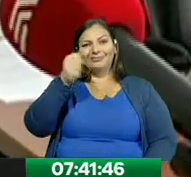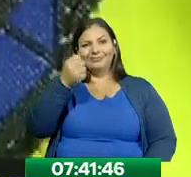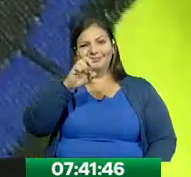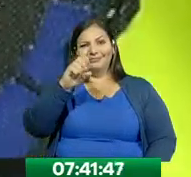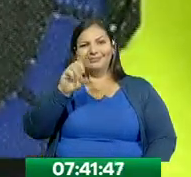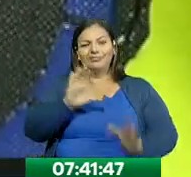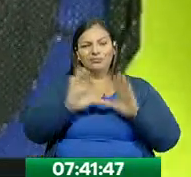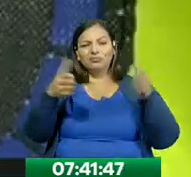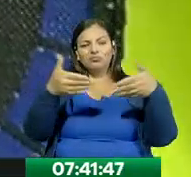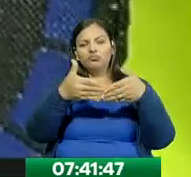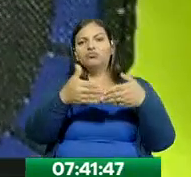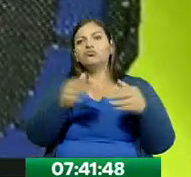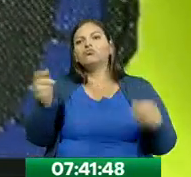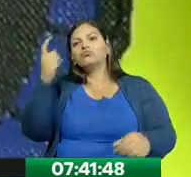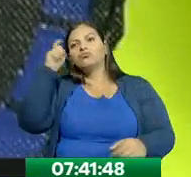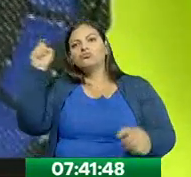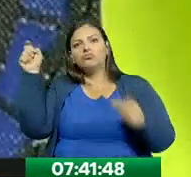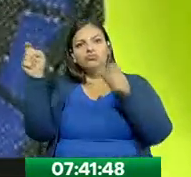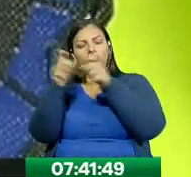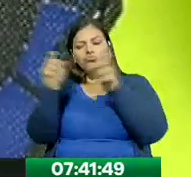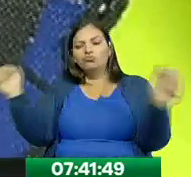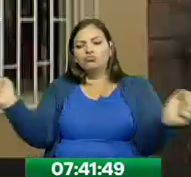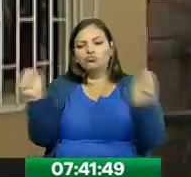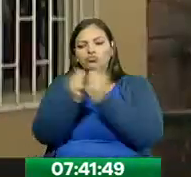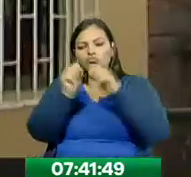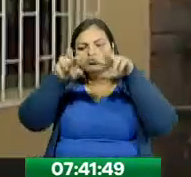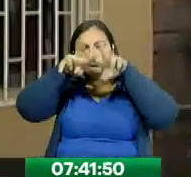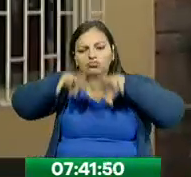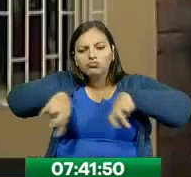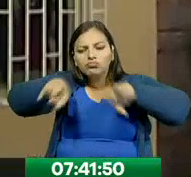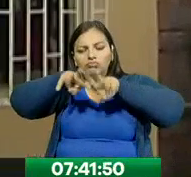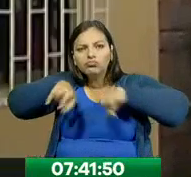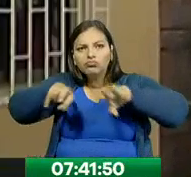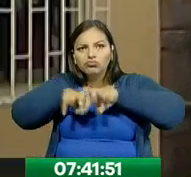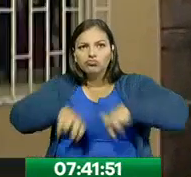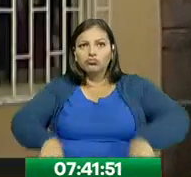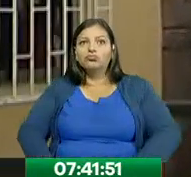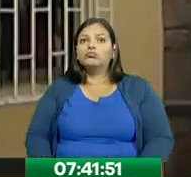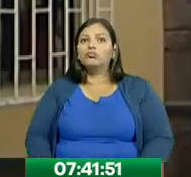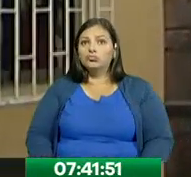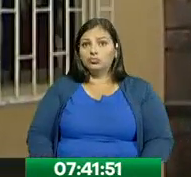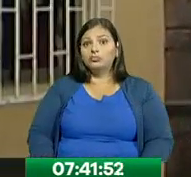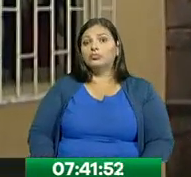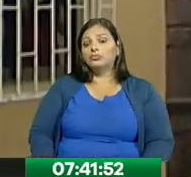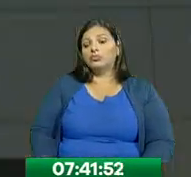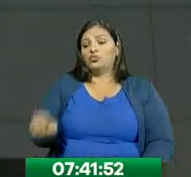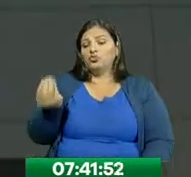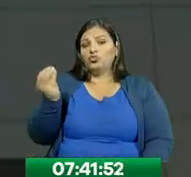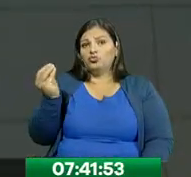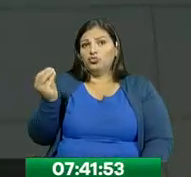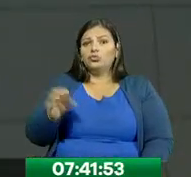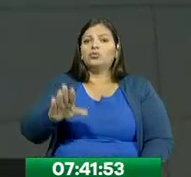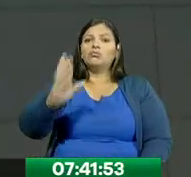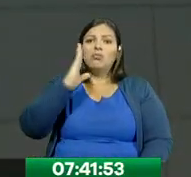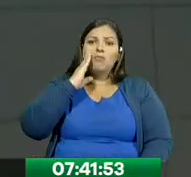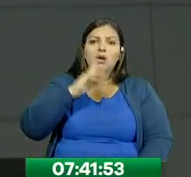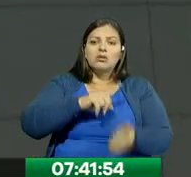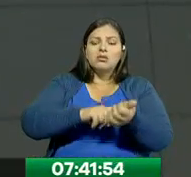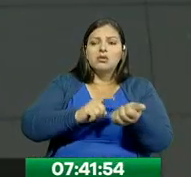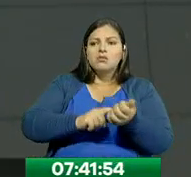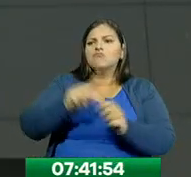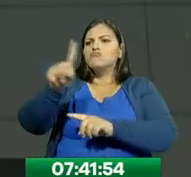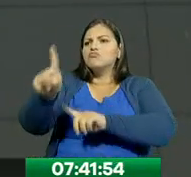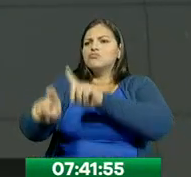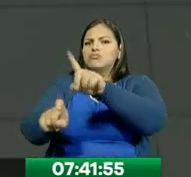esperan recetar algunas versiones tanto de la madre como de la hermana del acusado de ese crimen que supuestamente lo hizo en defensa